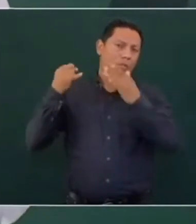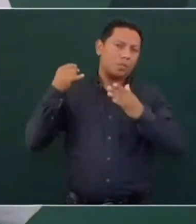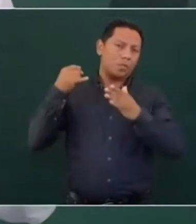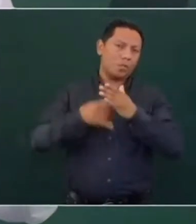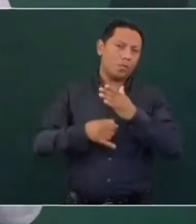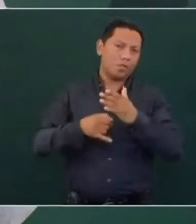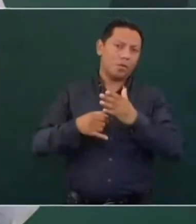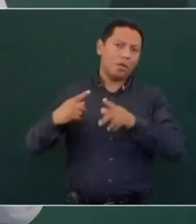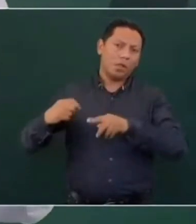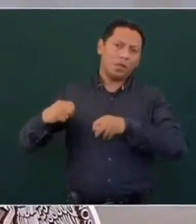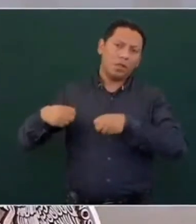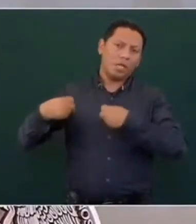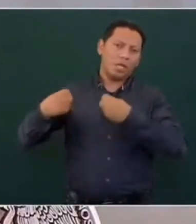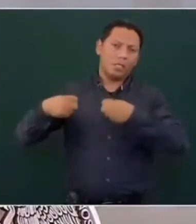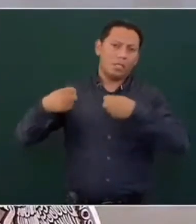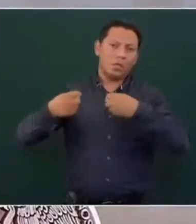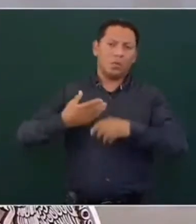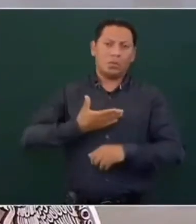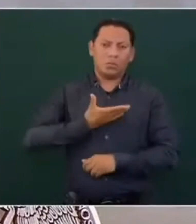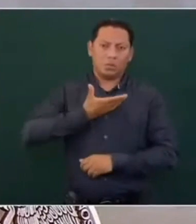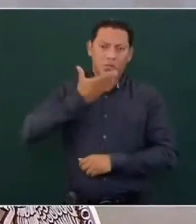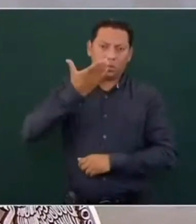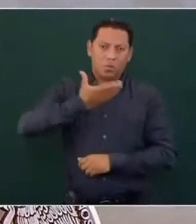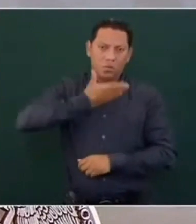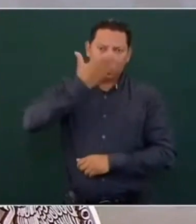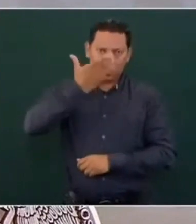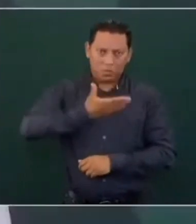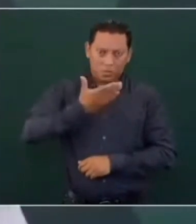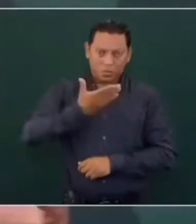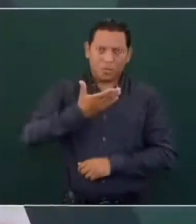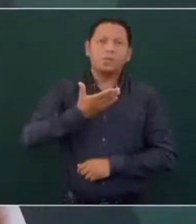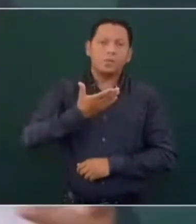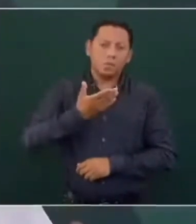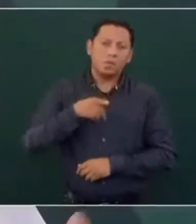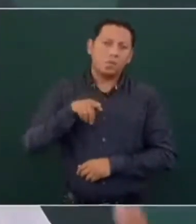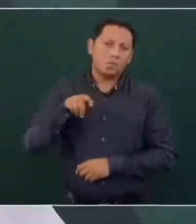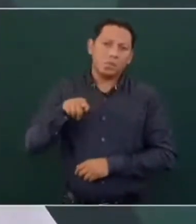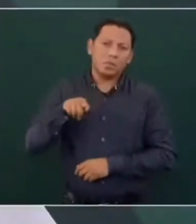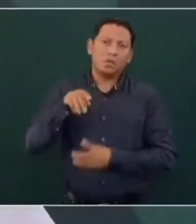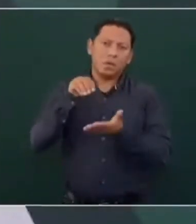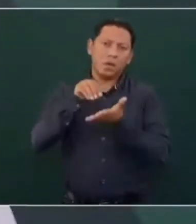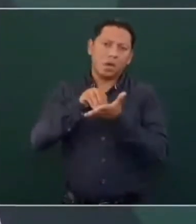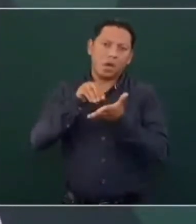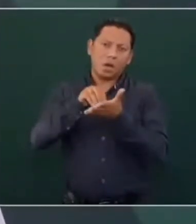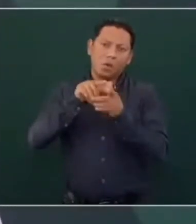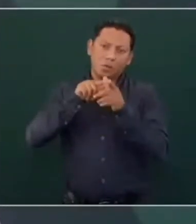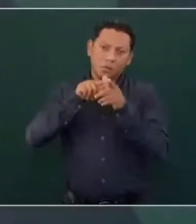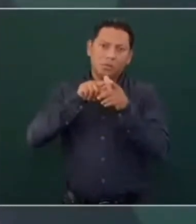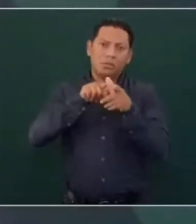a las tradiciones, a las costumbres, al conservar